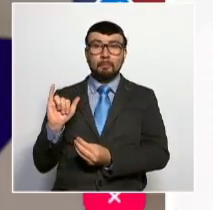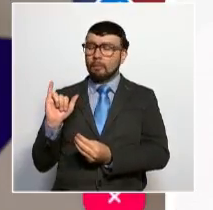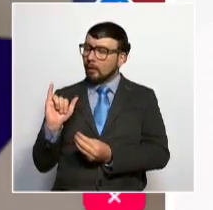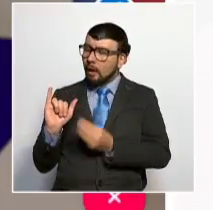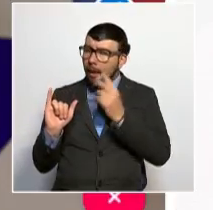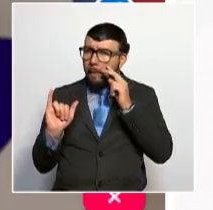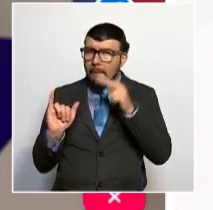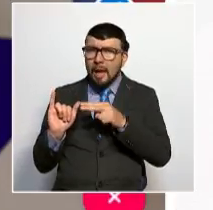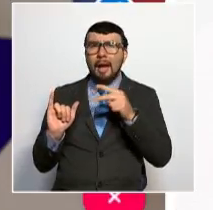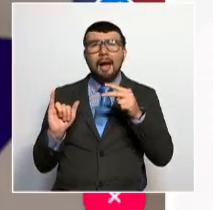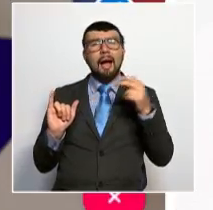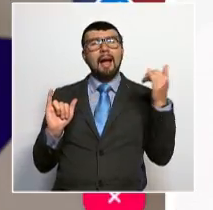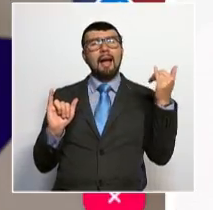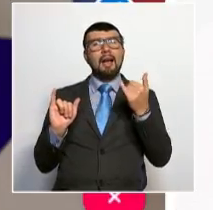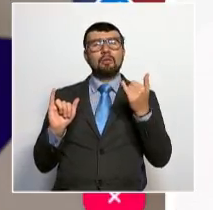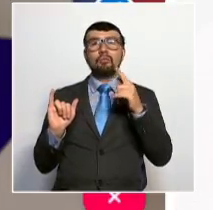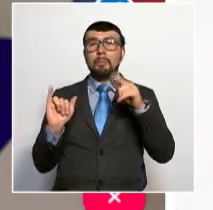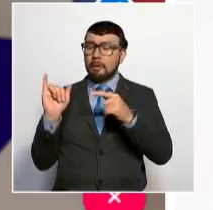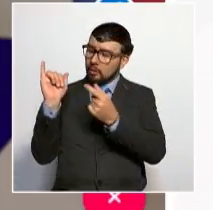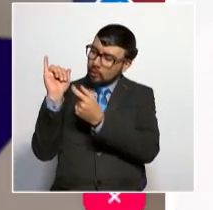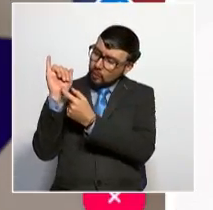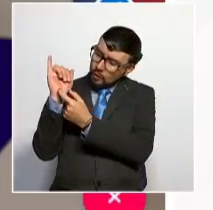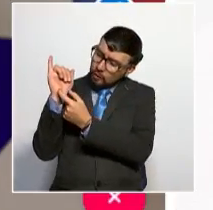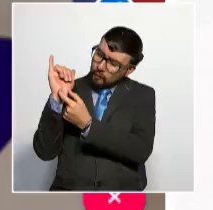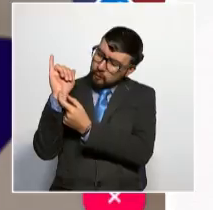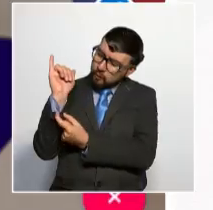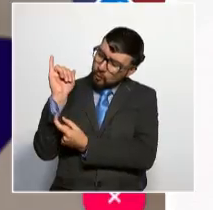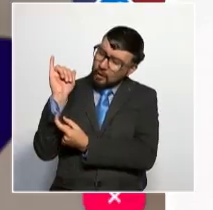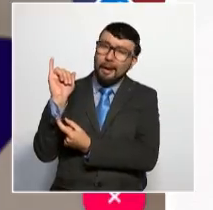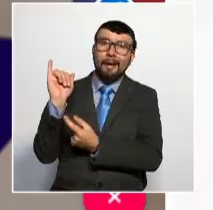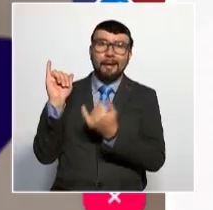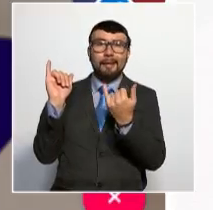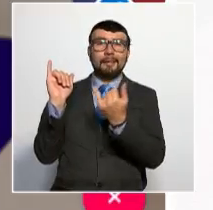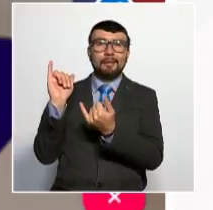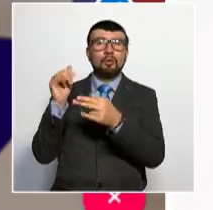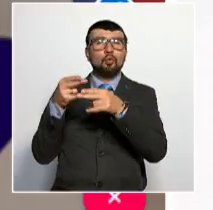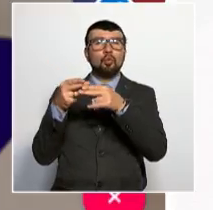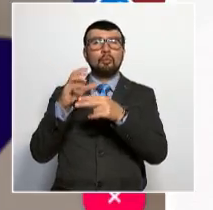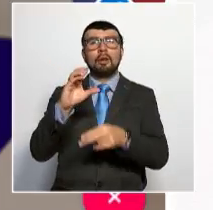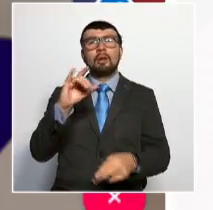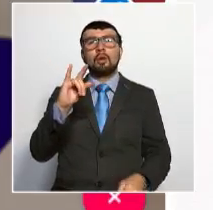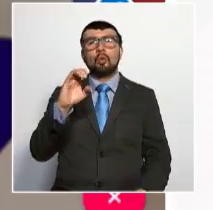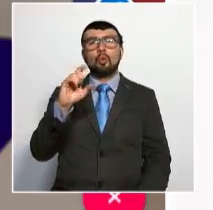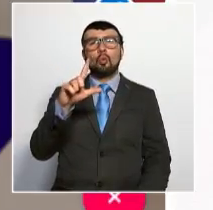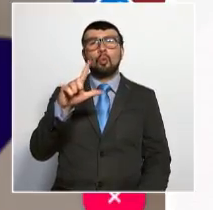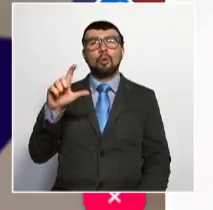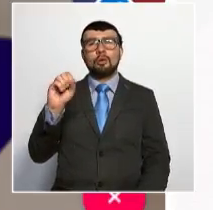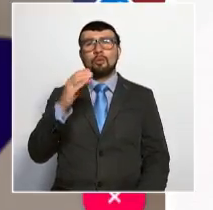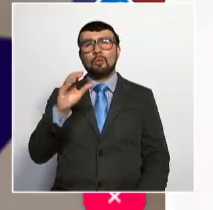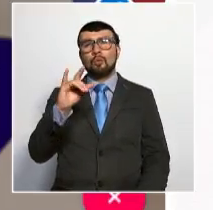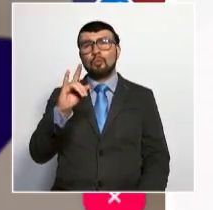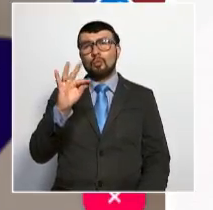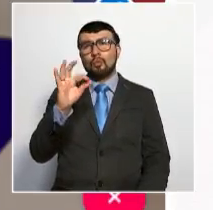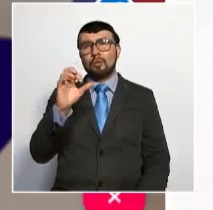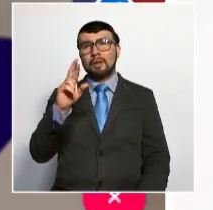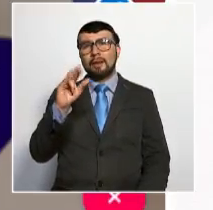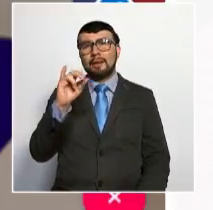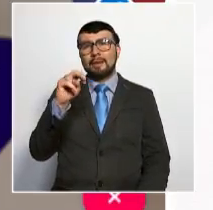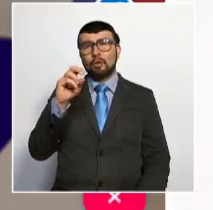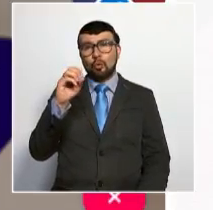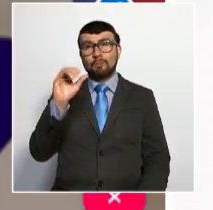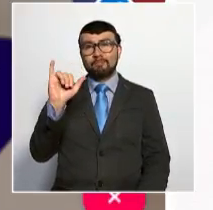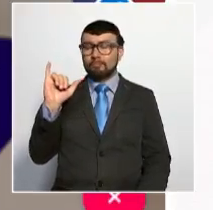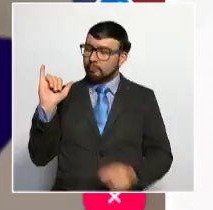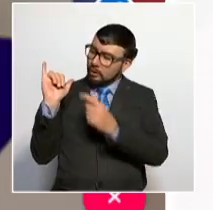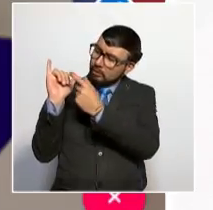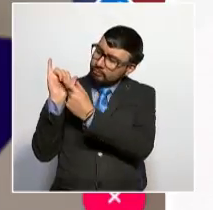en azul, y el cuello uterino, que es el que vemos aquí más abajo. Ese es el cuello uterino. Es muy importante tener en cuenta